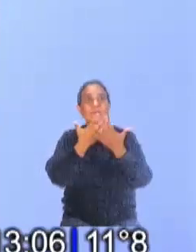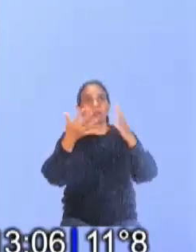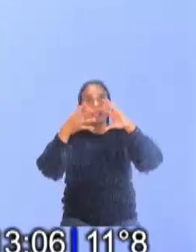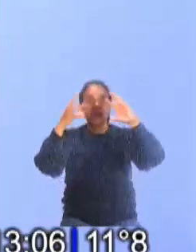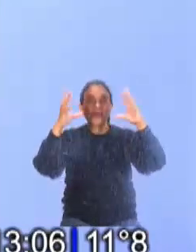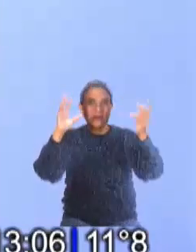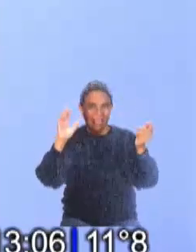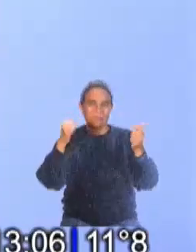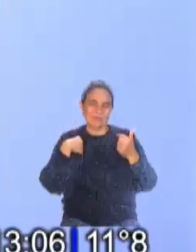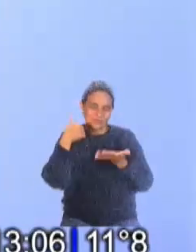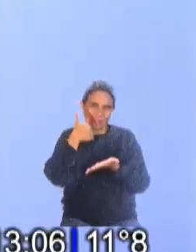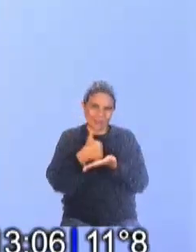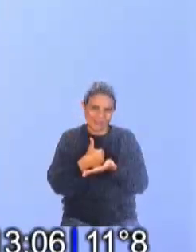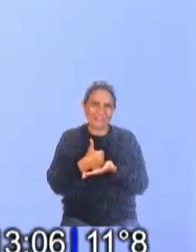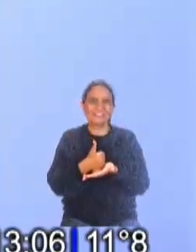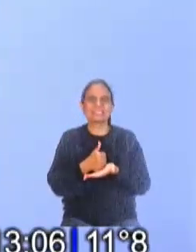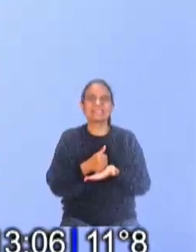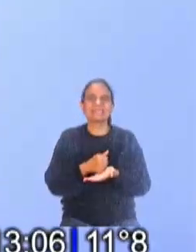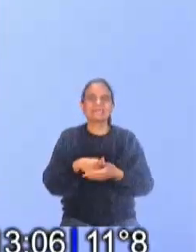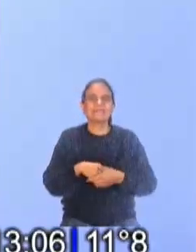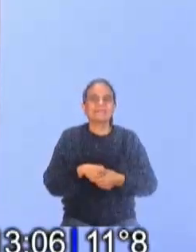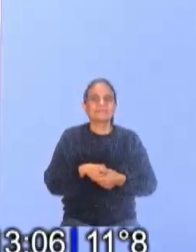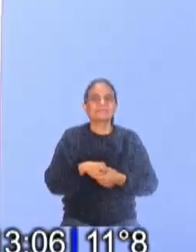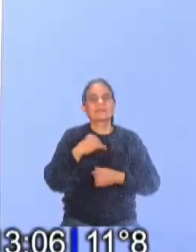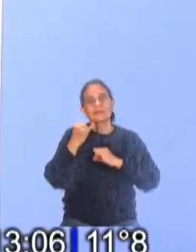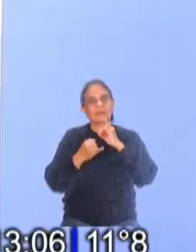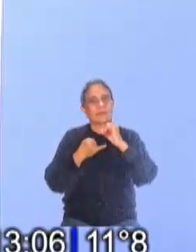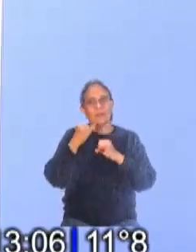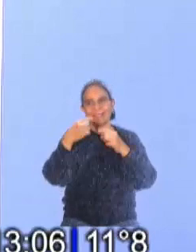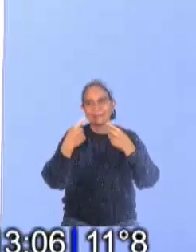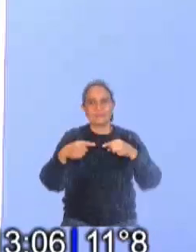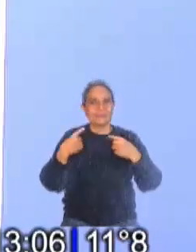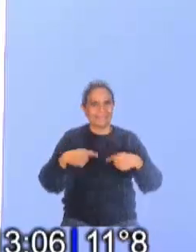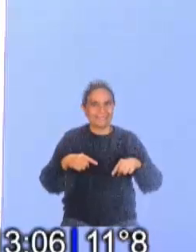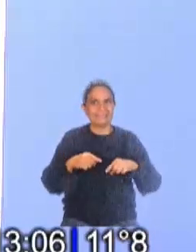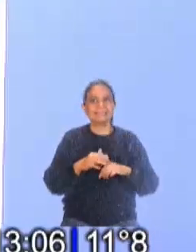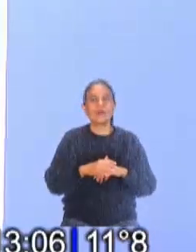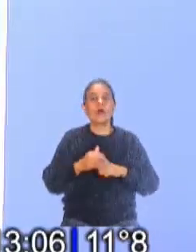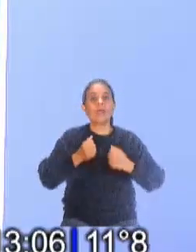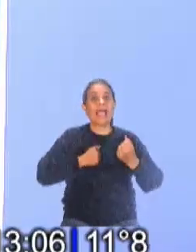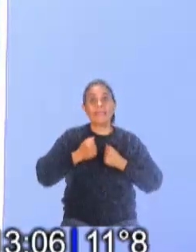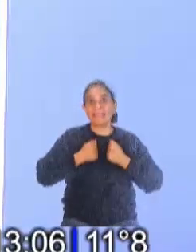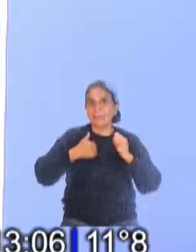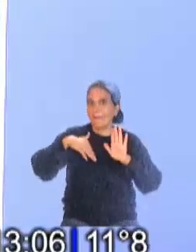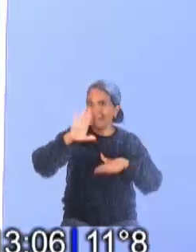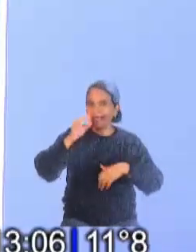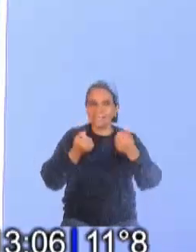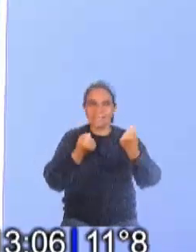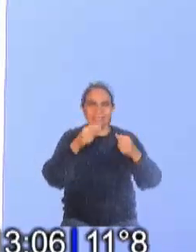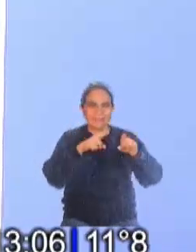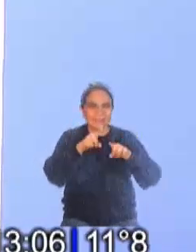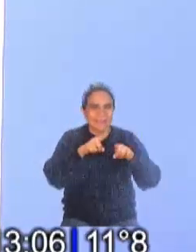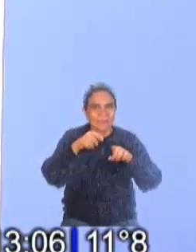conmigo para hablar de todo lo deportivo, porque tenemos mucho, pero hoy es full atletismo y full automovilismo, que se